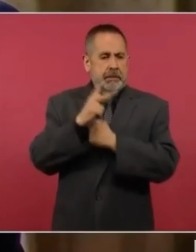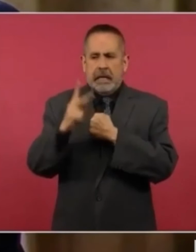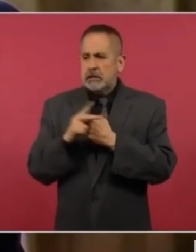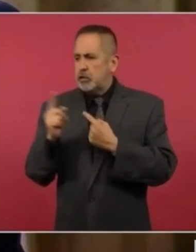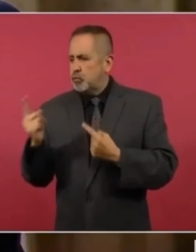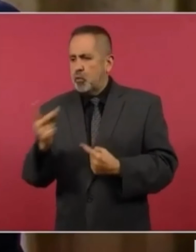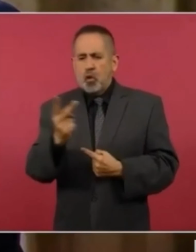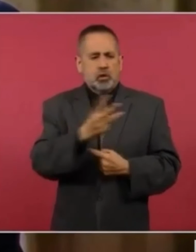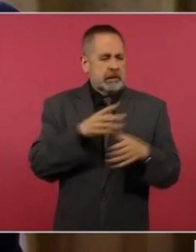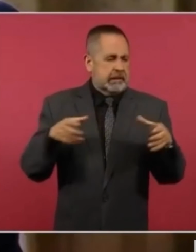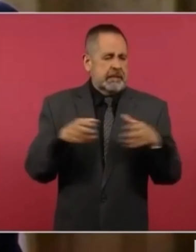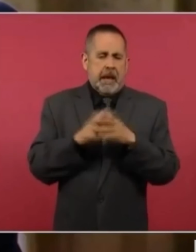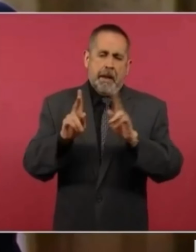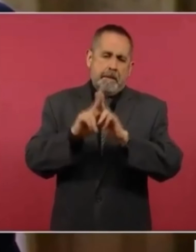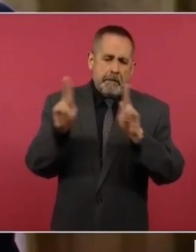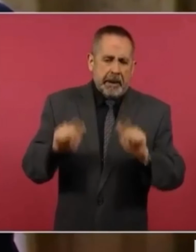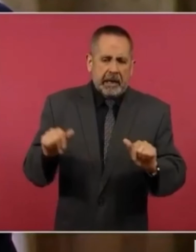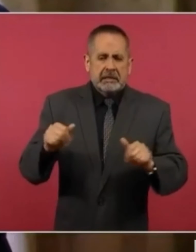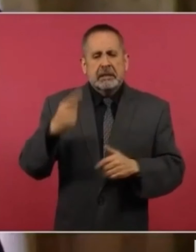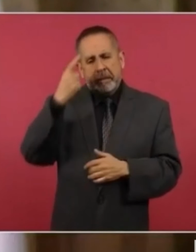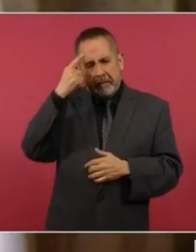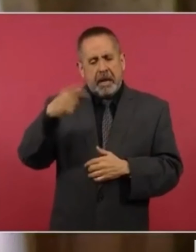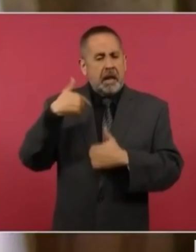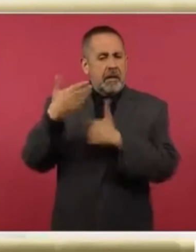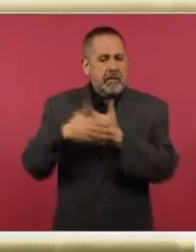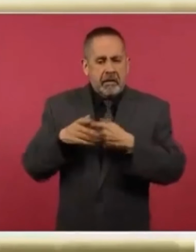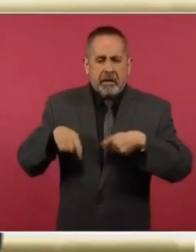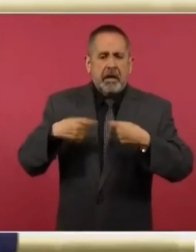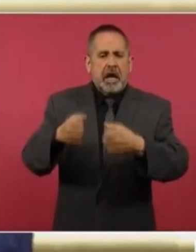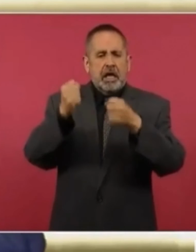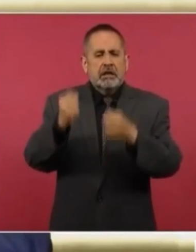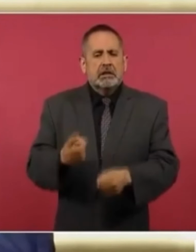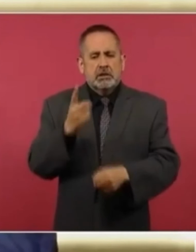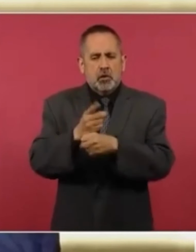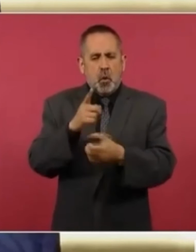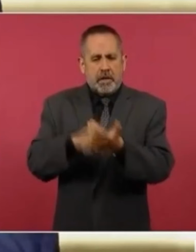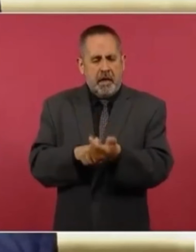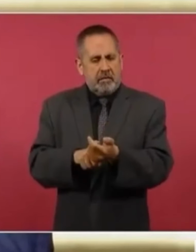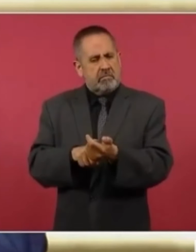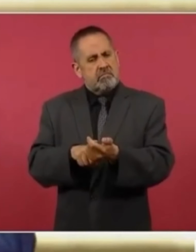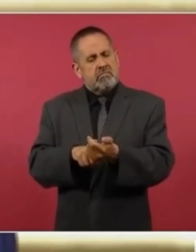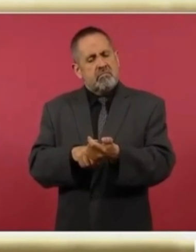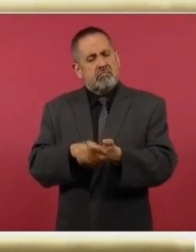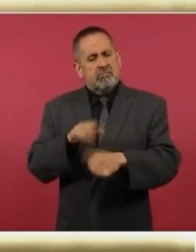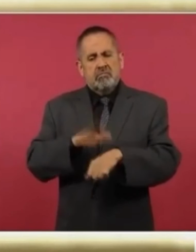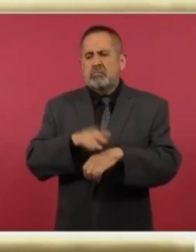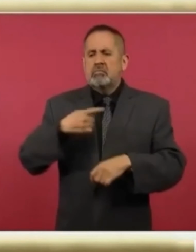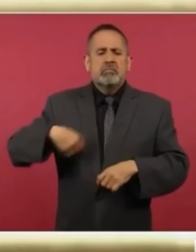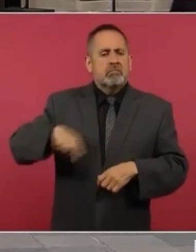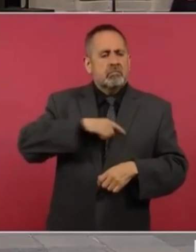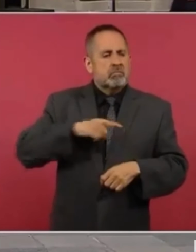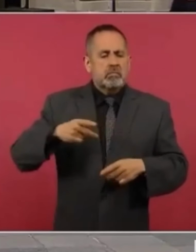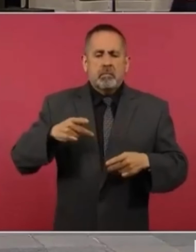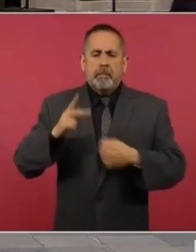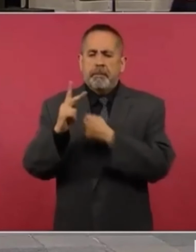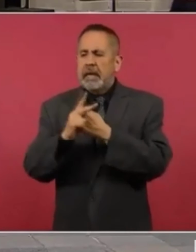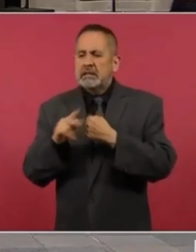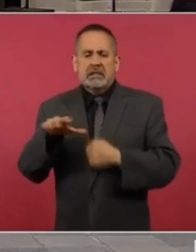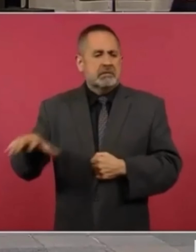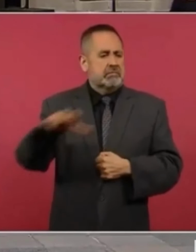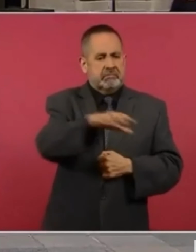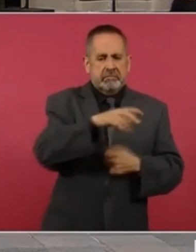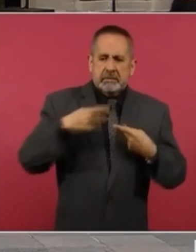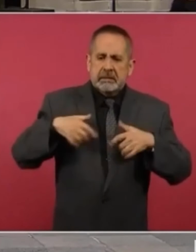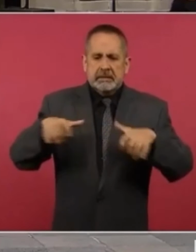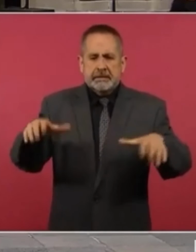países, para que se garantice la seguridad de nuestros pueblos. Eso es lo